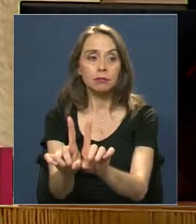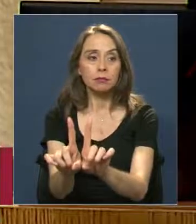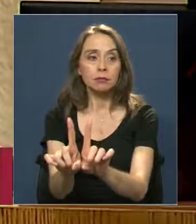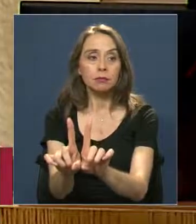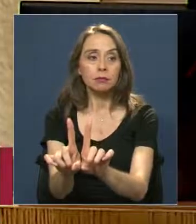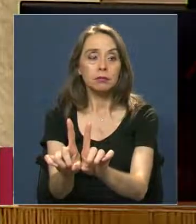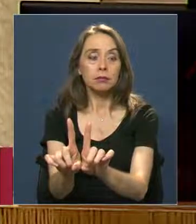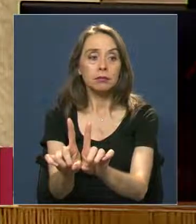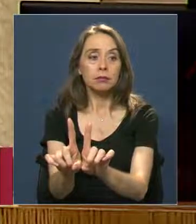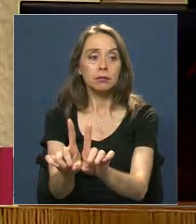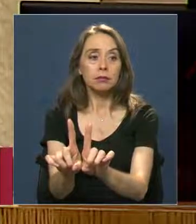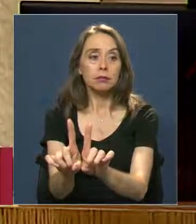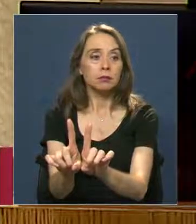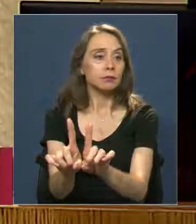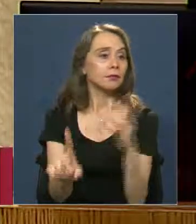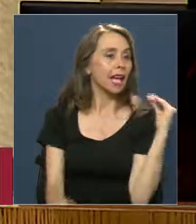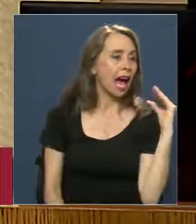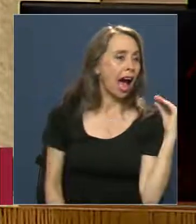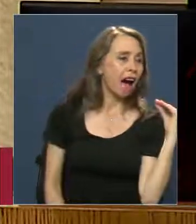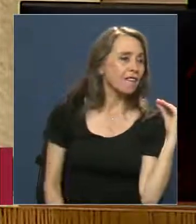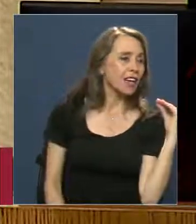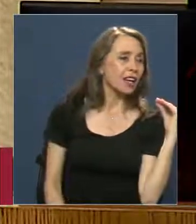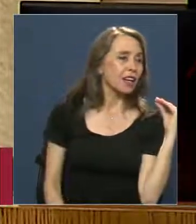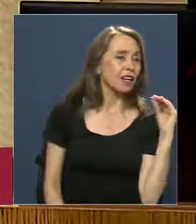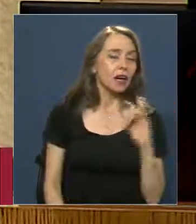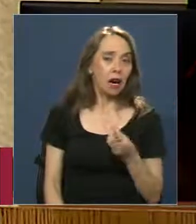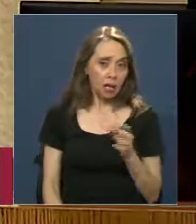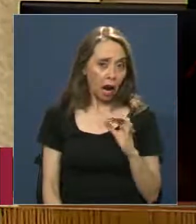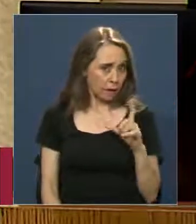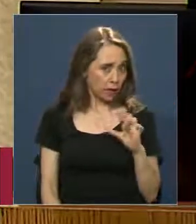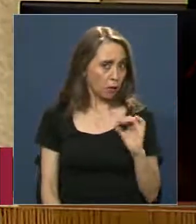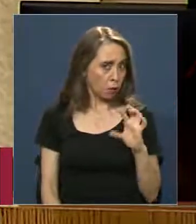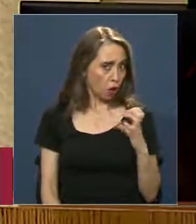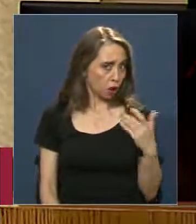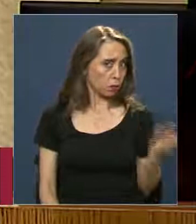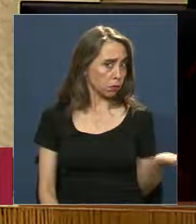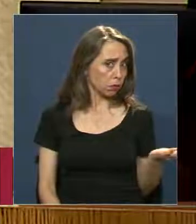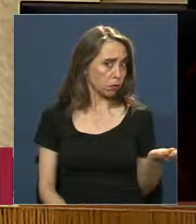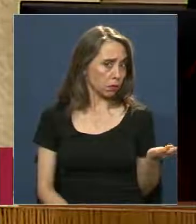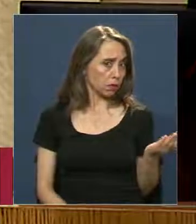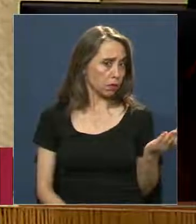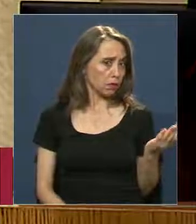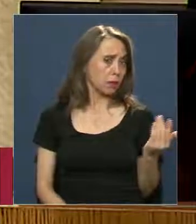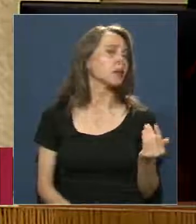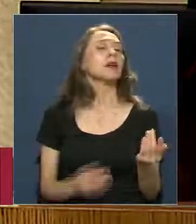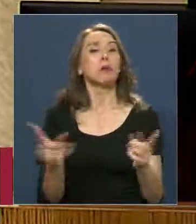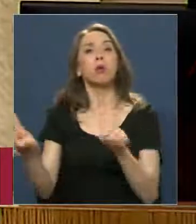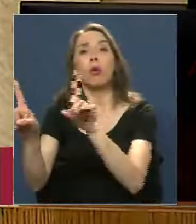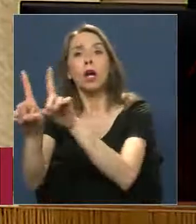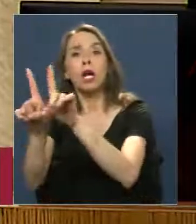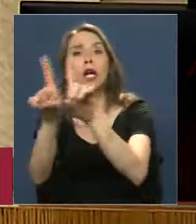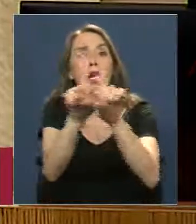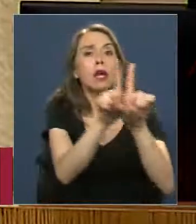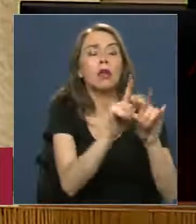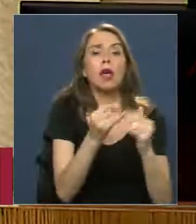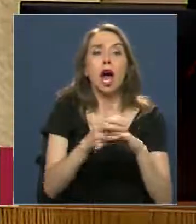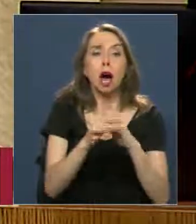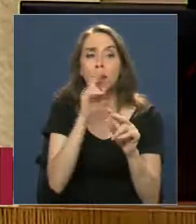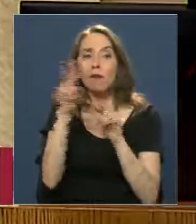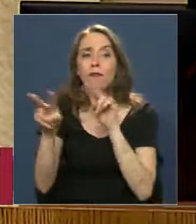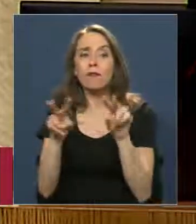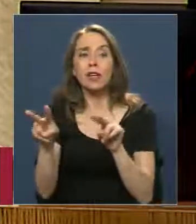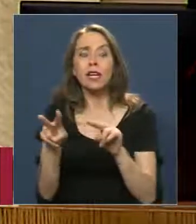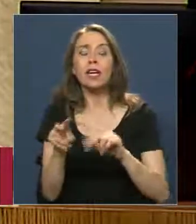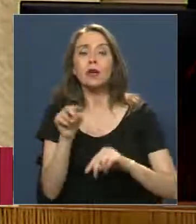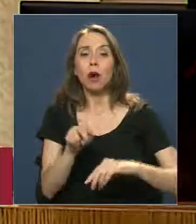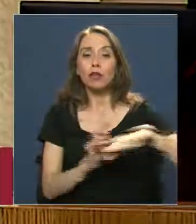¿Con qué Boris? Ah, con el Gabriel Boris. ¿Ya? Y así varias relaciones que yo veo cuando hay